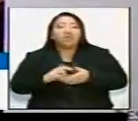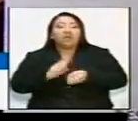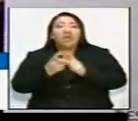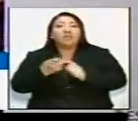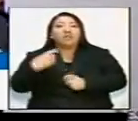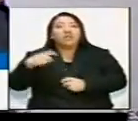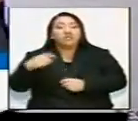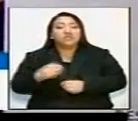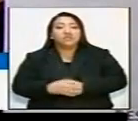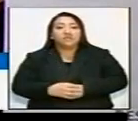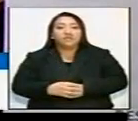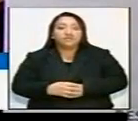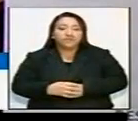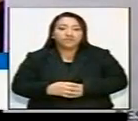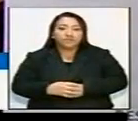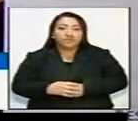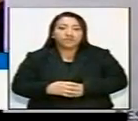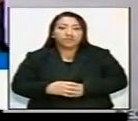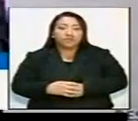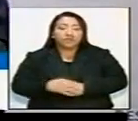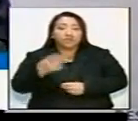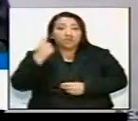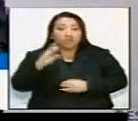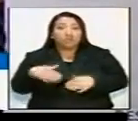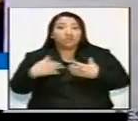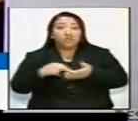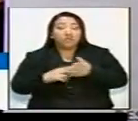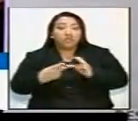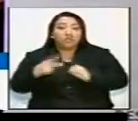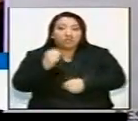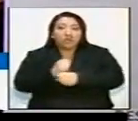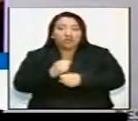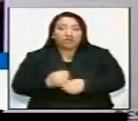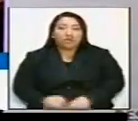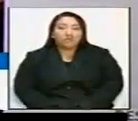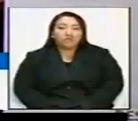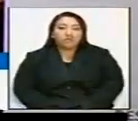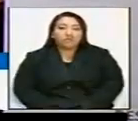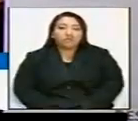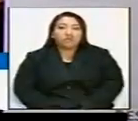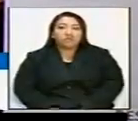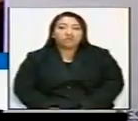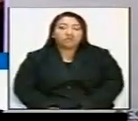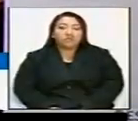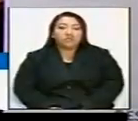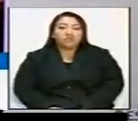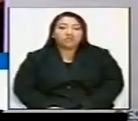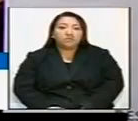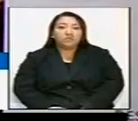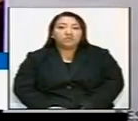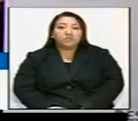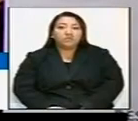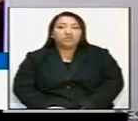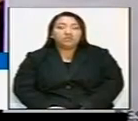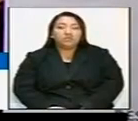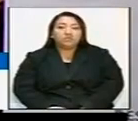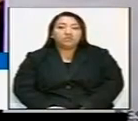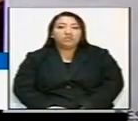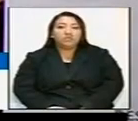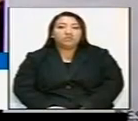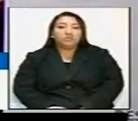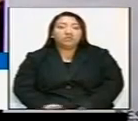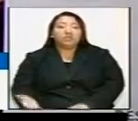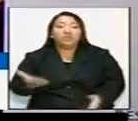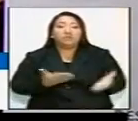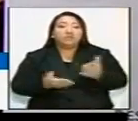que se necesitan y para poder aumentar la productividad. Habilidades, infraestructura, los servicios de